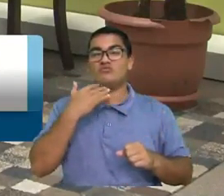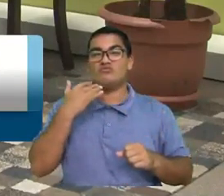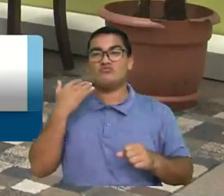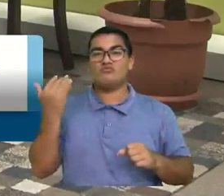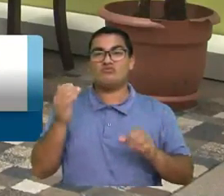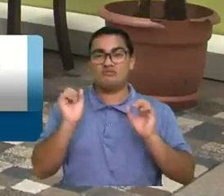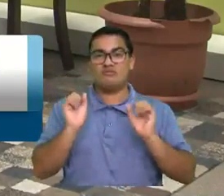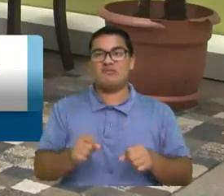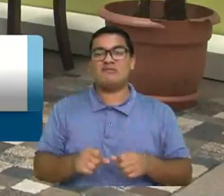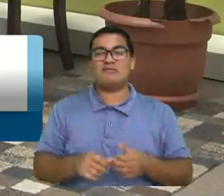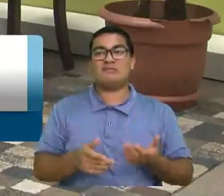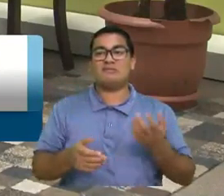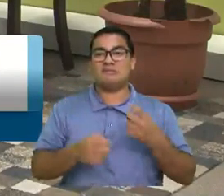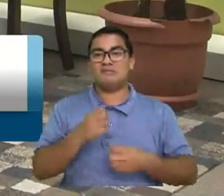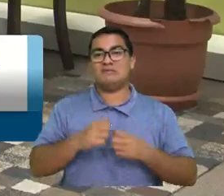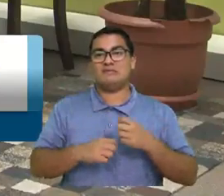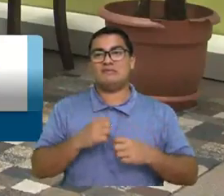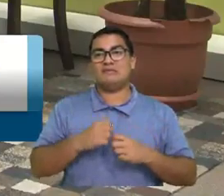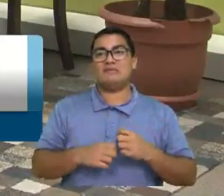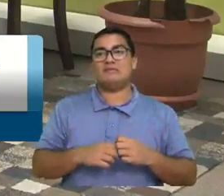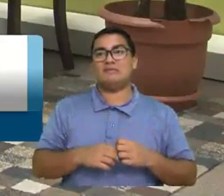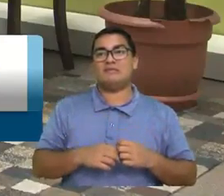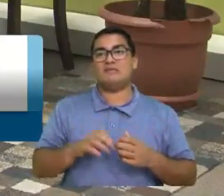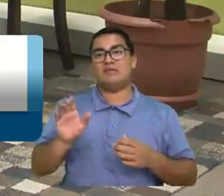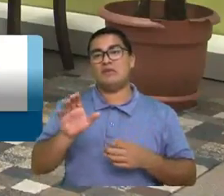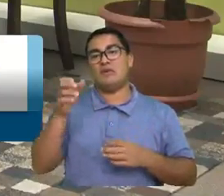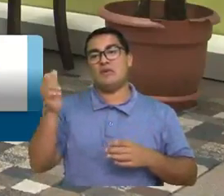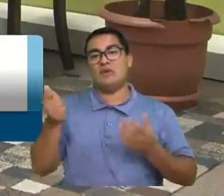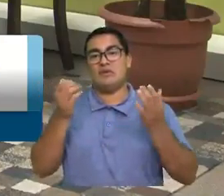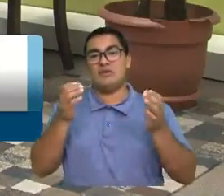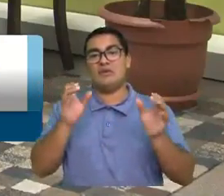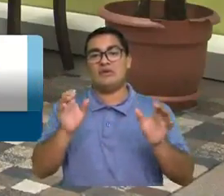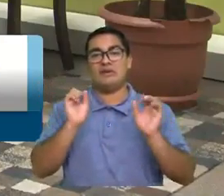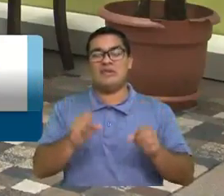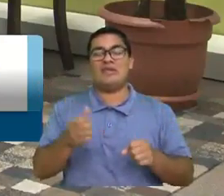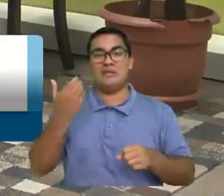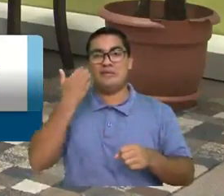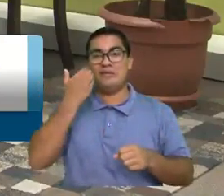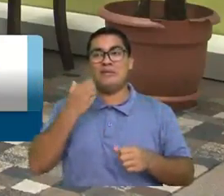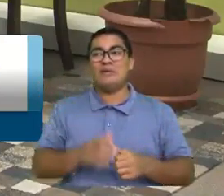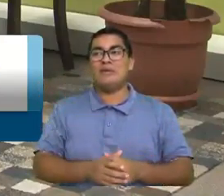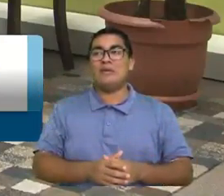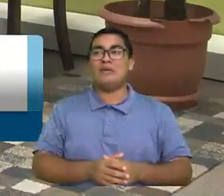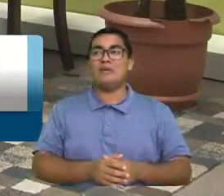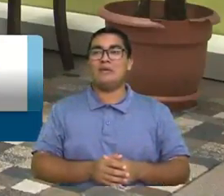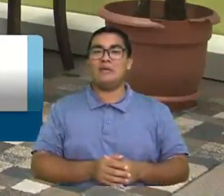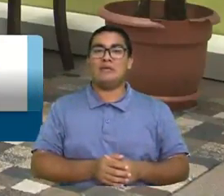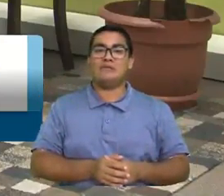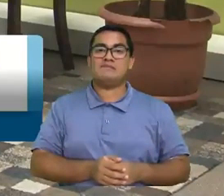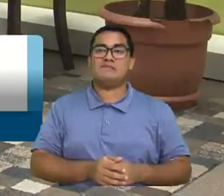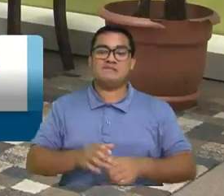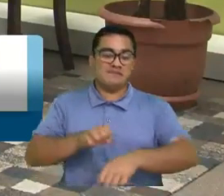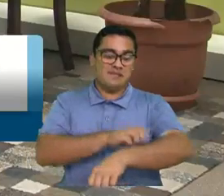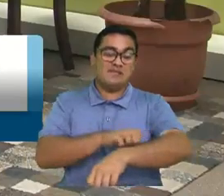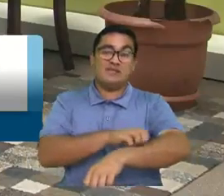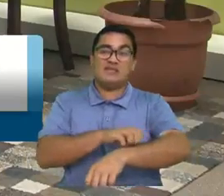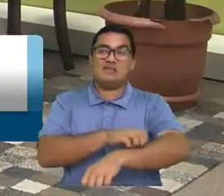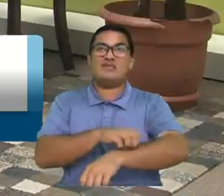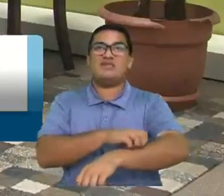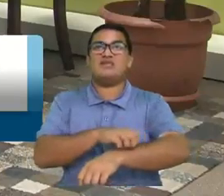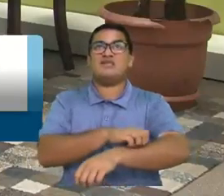y amigdalitis. ¿Qué otros procesos ambientales nos pueden provocar estas enfermedades? También pueden dar alergia. O sea, si